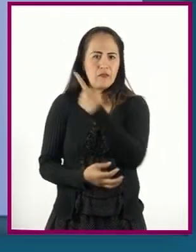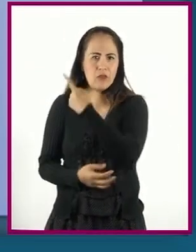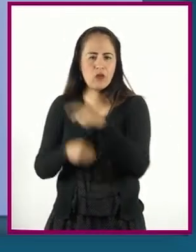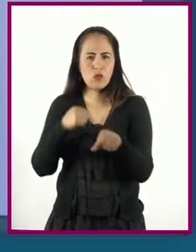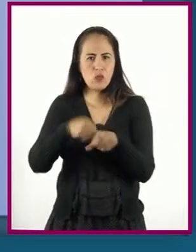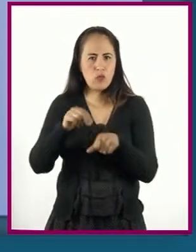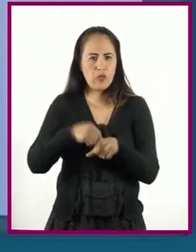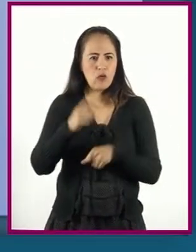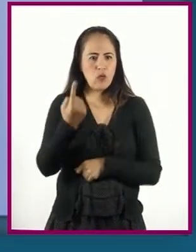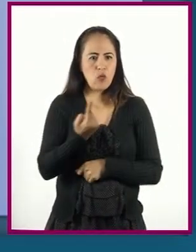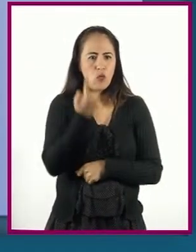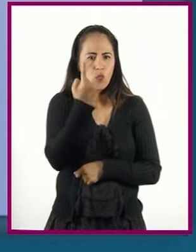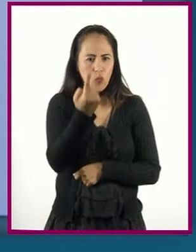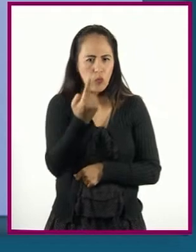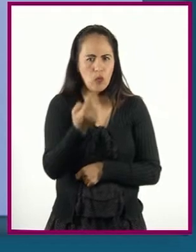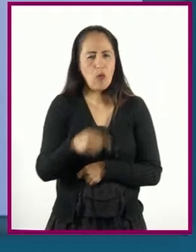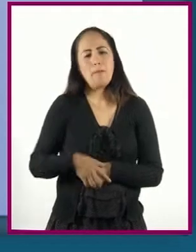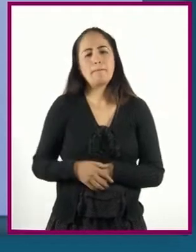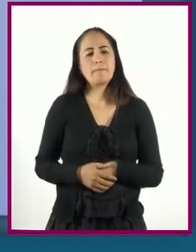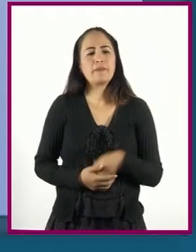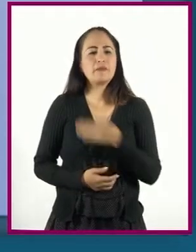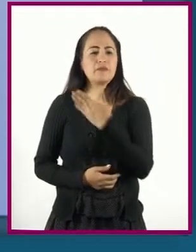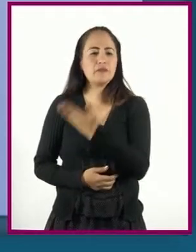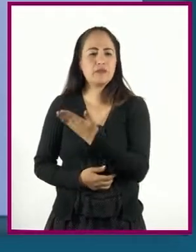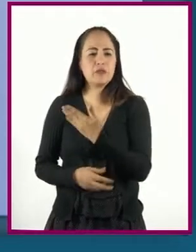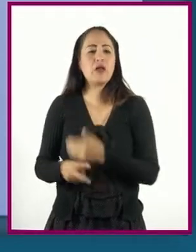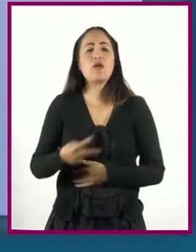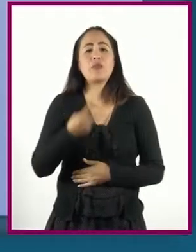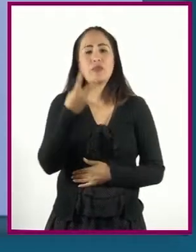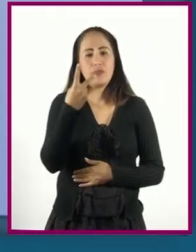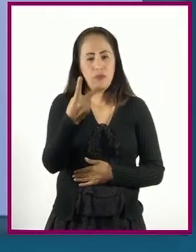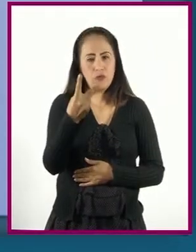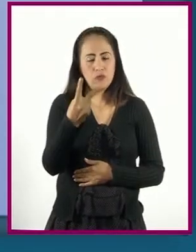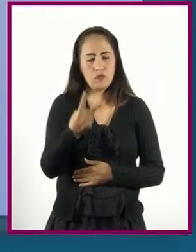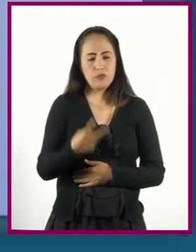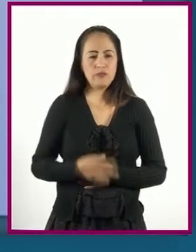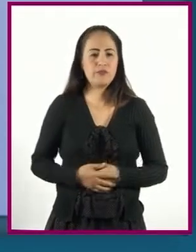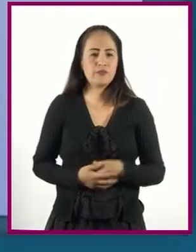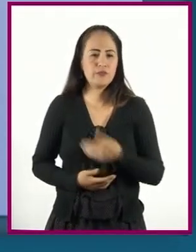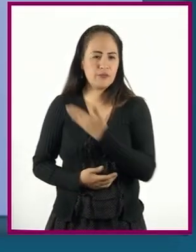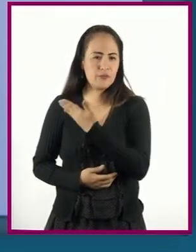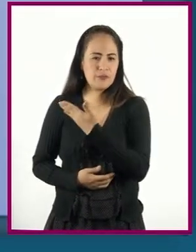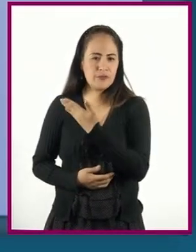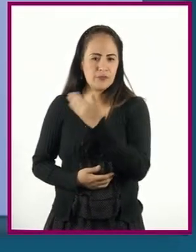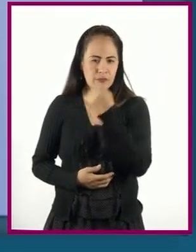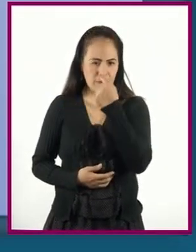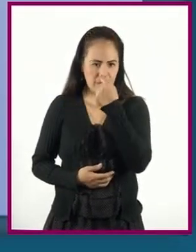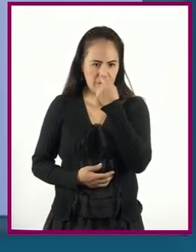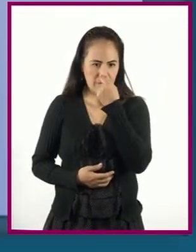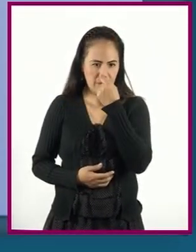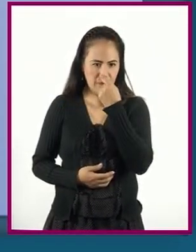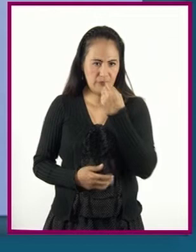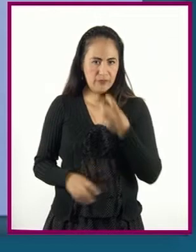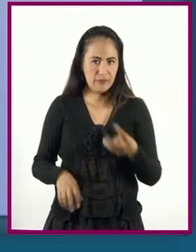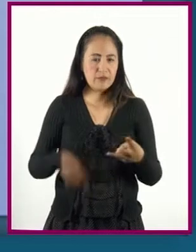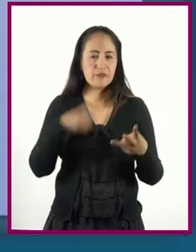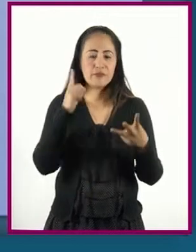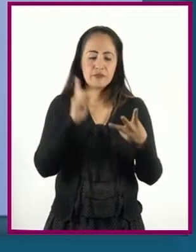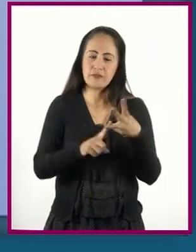nivel macro y microscópicos. Permite explicar la diferencia de comportamiento entre sólidos, líquidos y